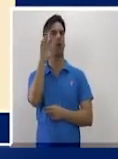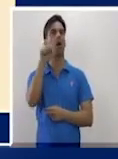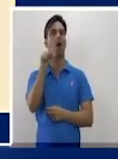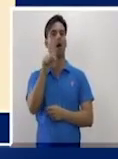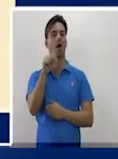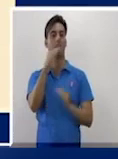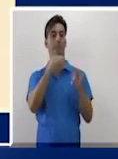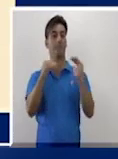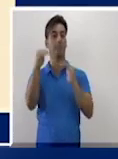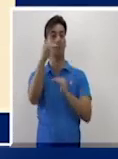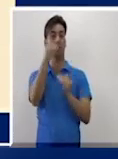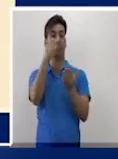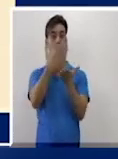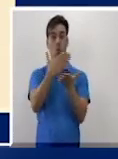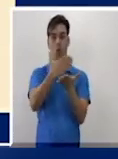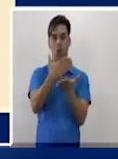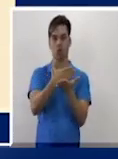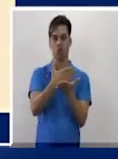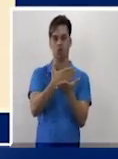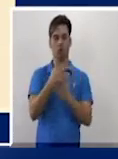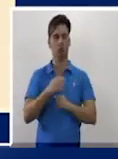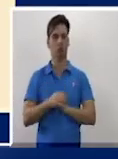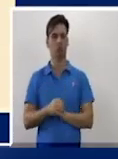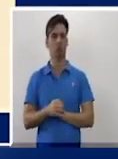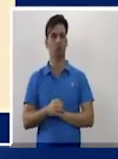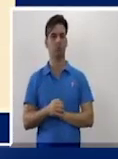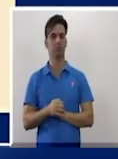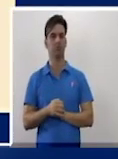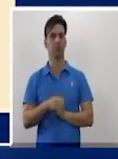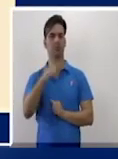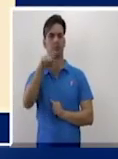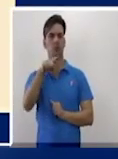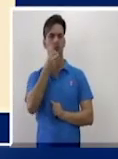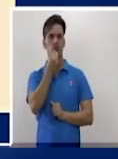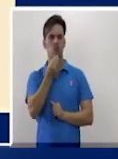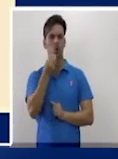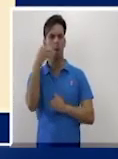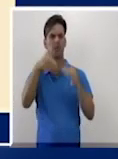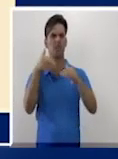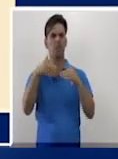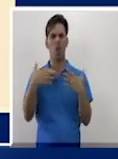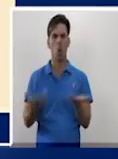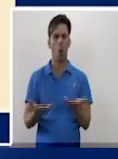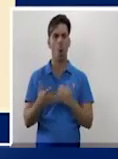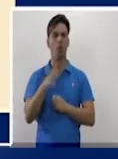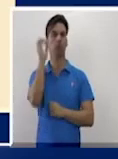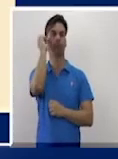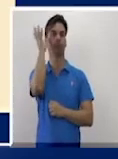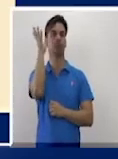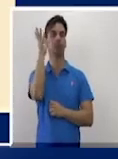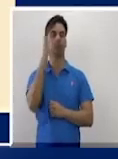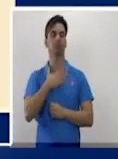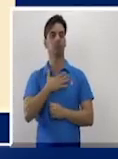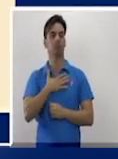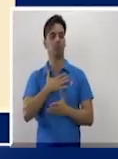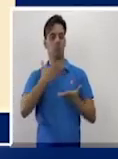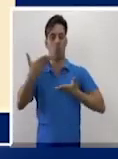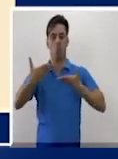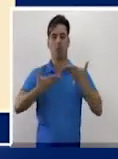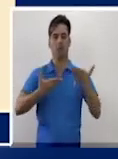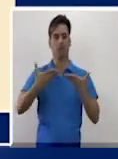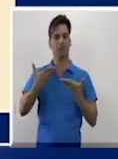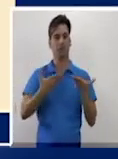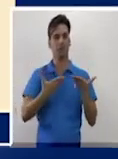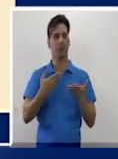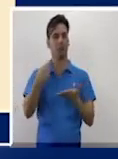Sociedad Cubana de Matemáticas. ¿En qué modalidad puedes participar? Mira, en poesía, narración,